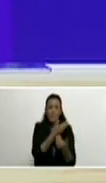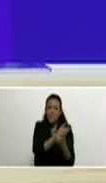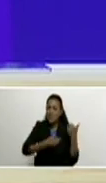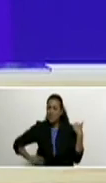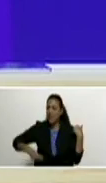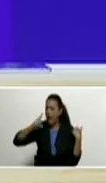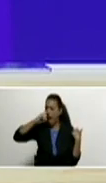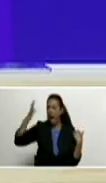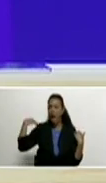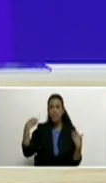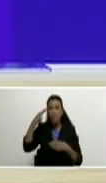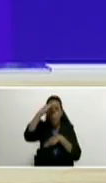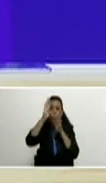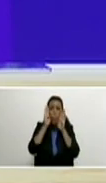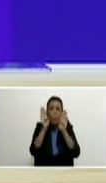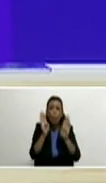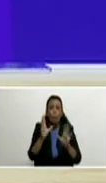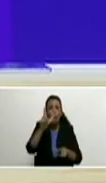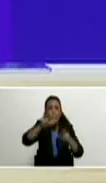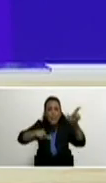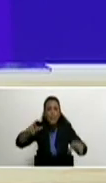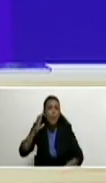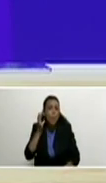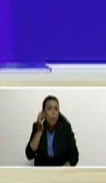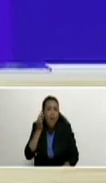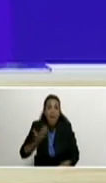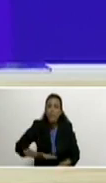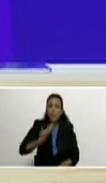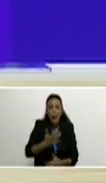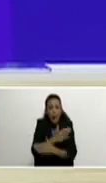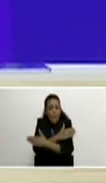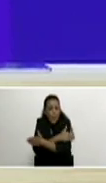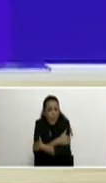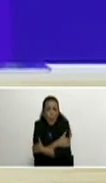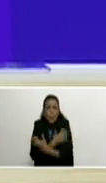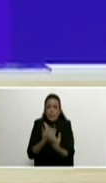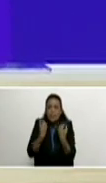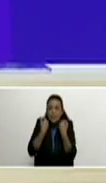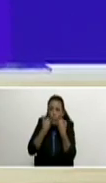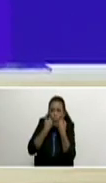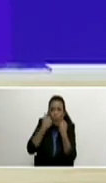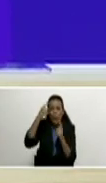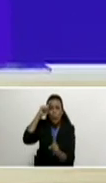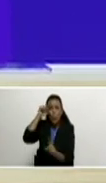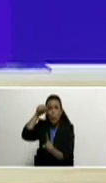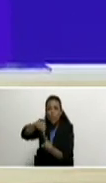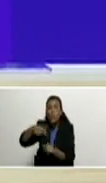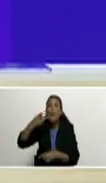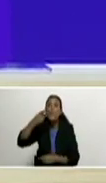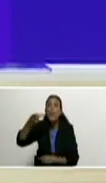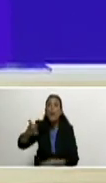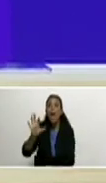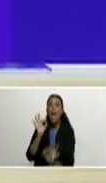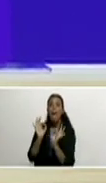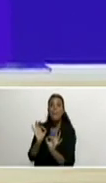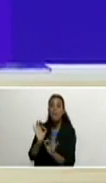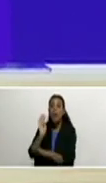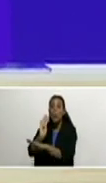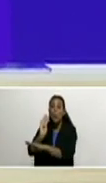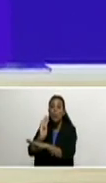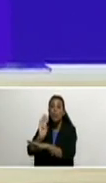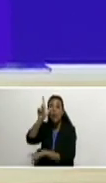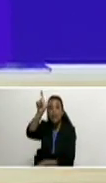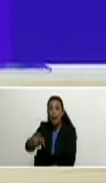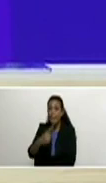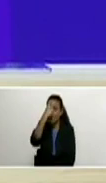presidente se ocupó de atender a las mujeres, de abrazar a las mujeres, de dirigir una política de protección integral